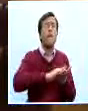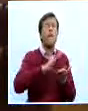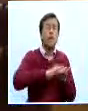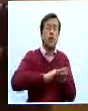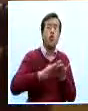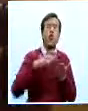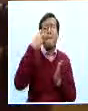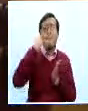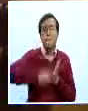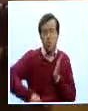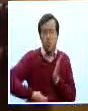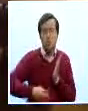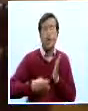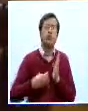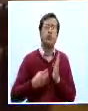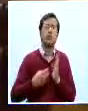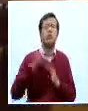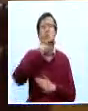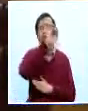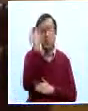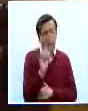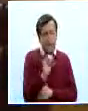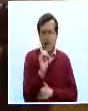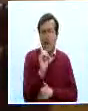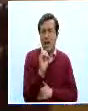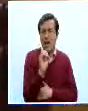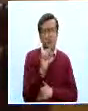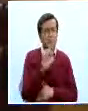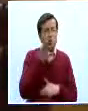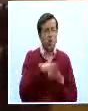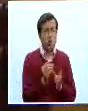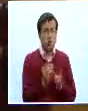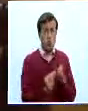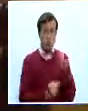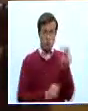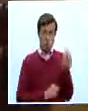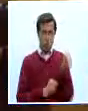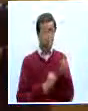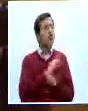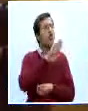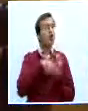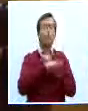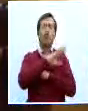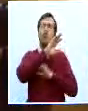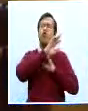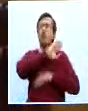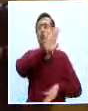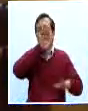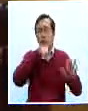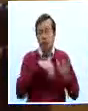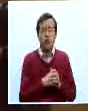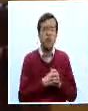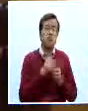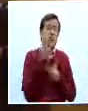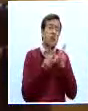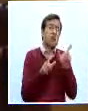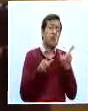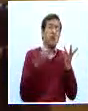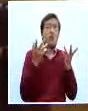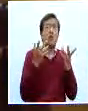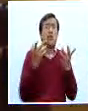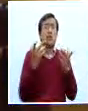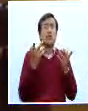intereses multas y lo que son recargos precisamente no solamente a un grupo pequeño es en general es de forma voluntaria pueden aplicar las personas que